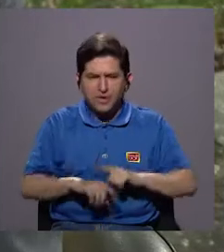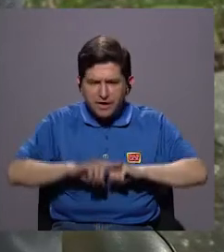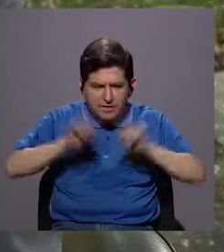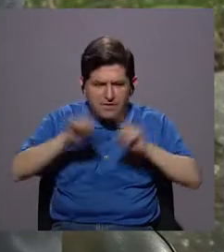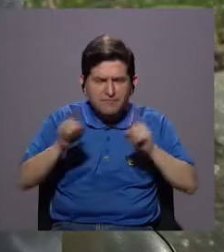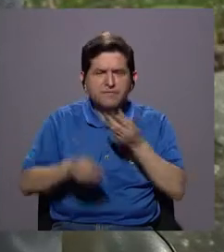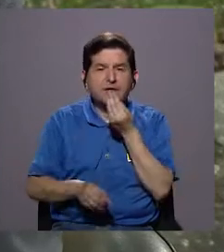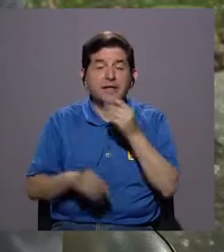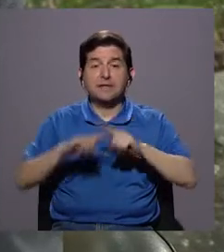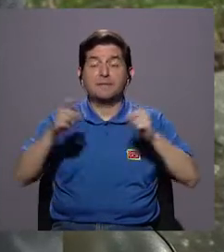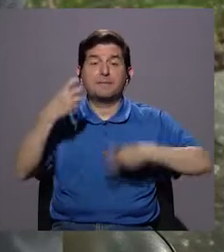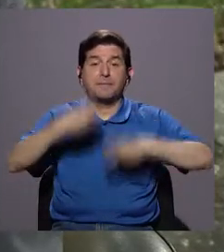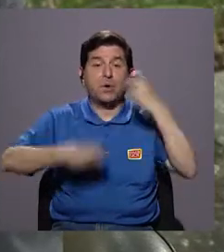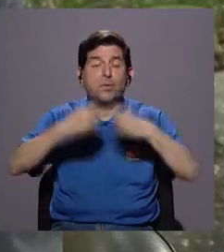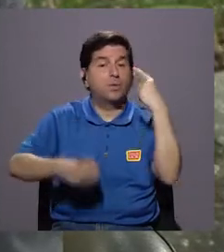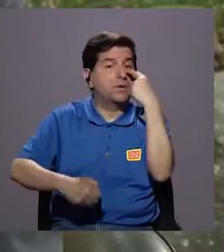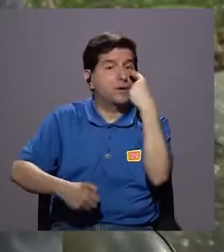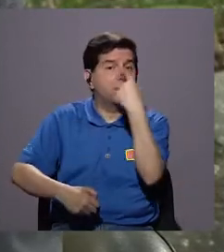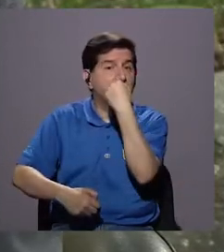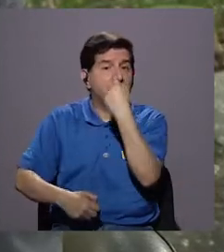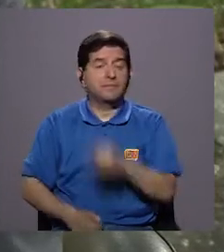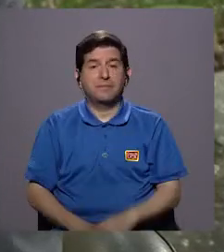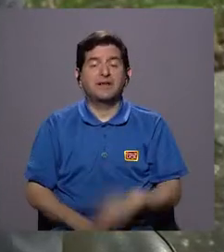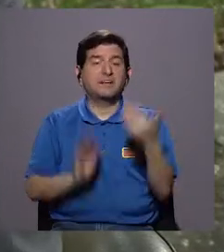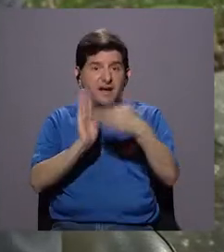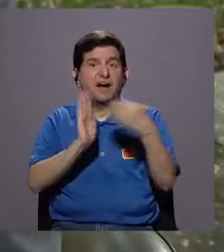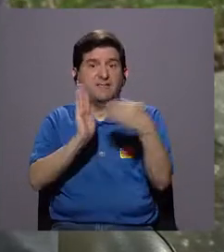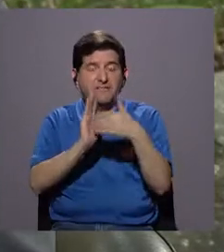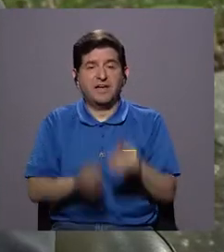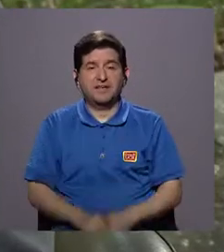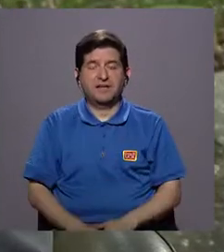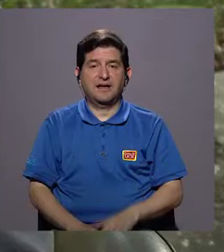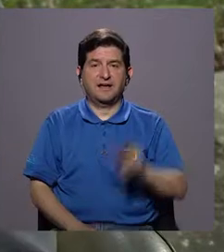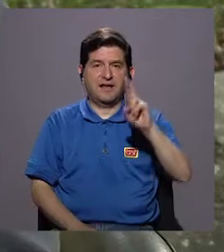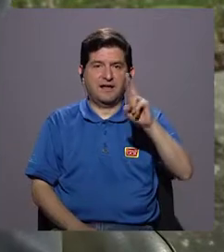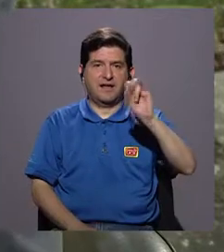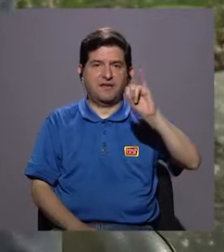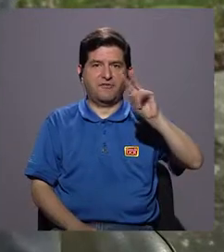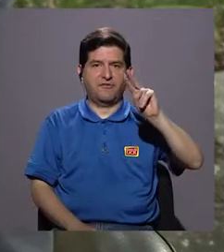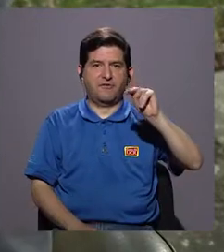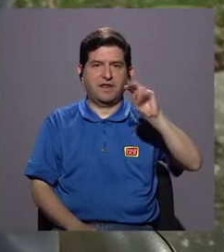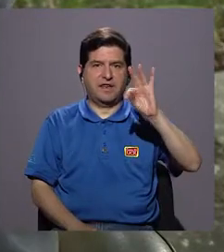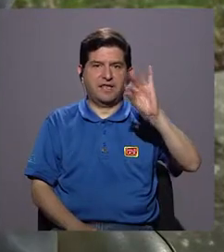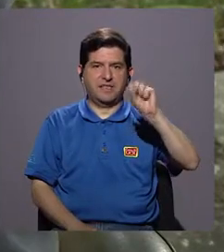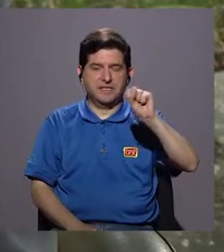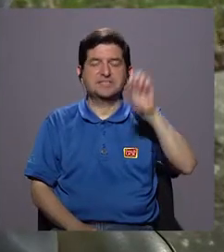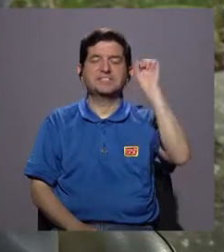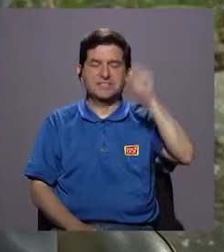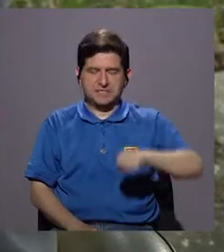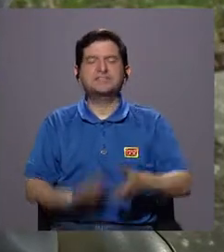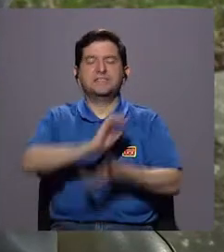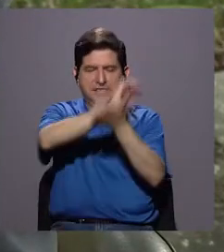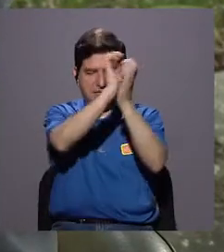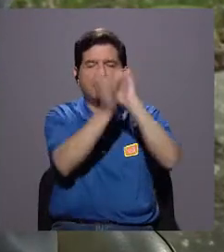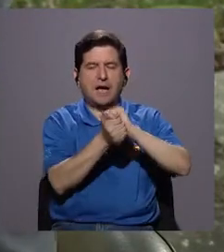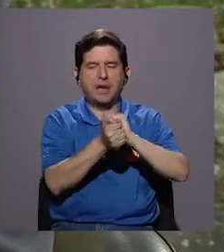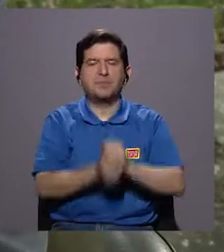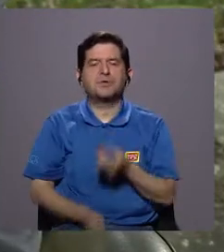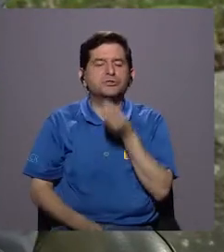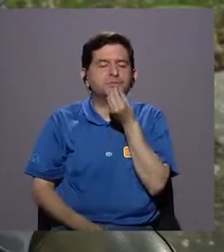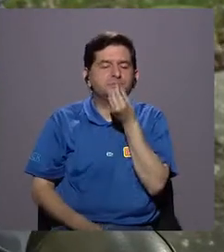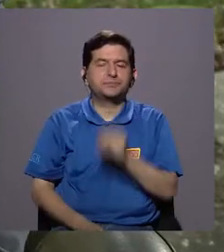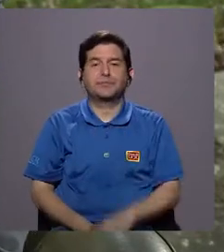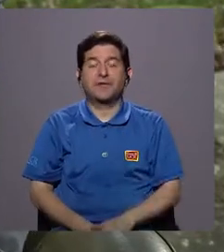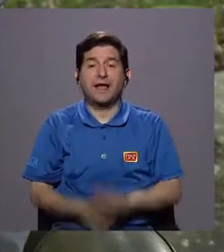cuando hay problemas nasales que afectan el olfato, como por ejemplo una rinitis, uh-huh. entonces eso sí genera que haya cambios uh-huh. en el gusto.